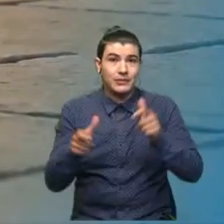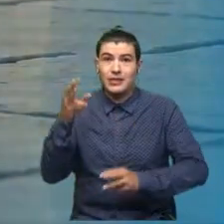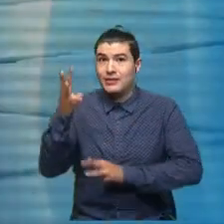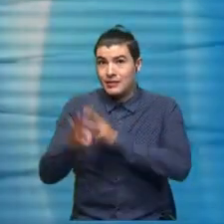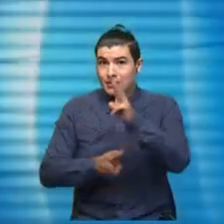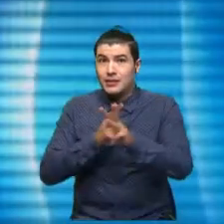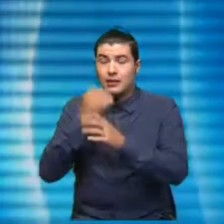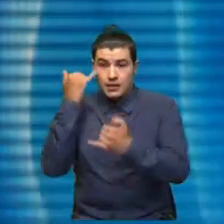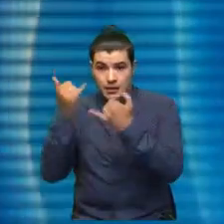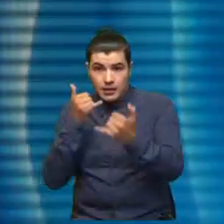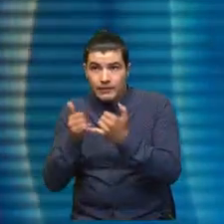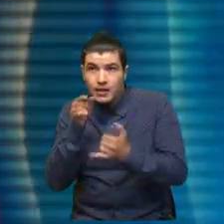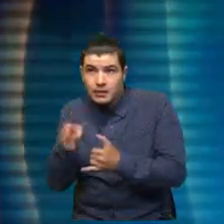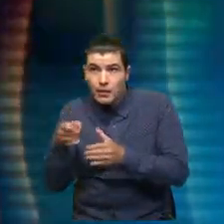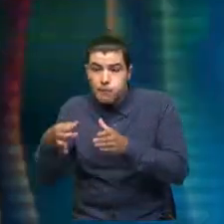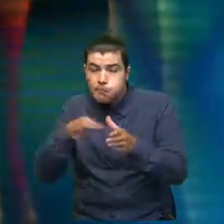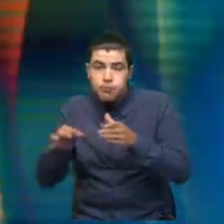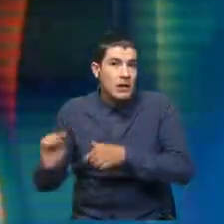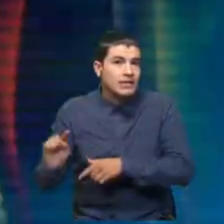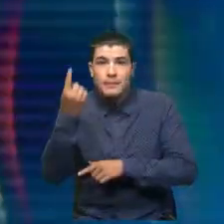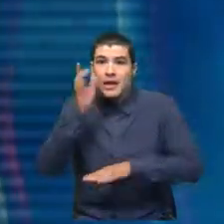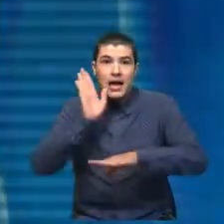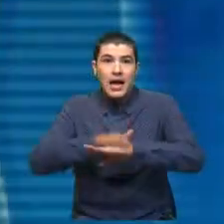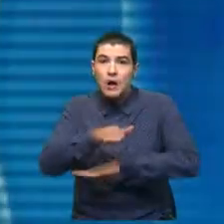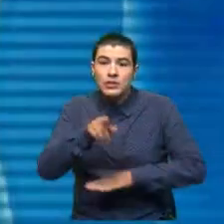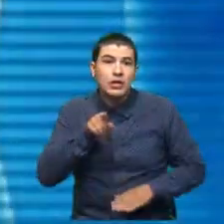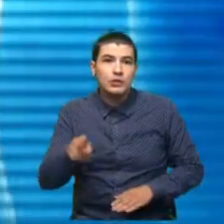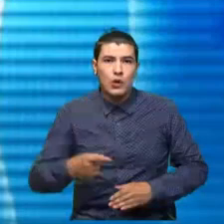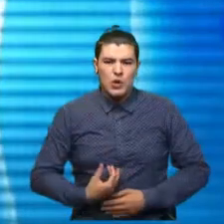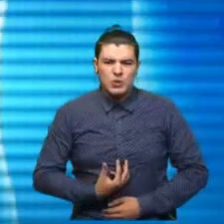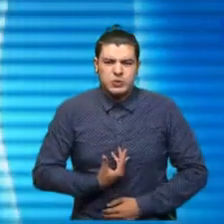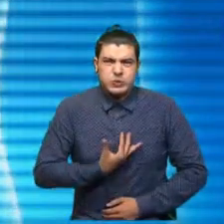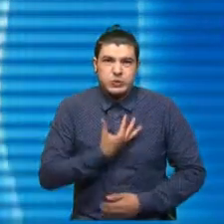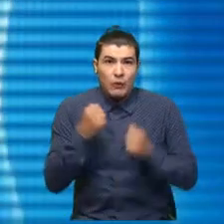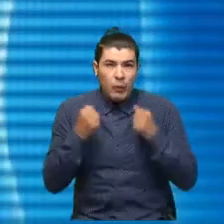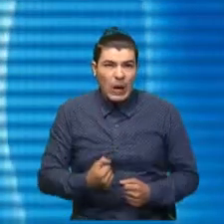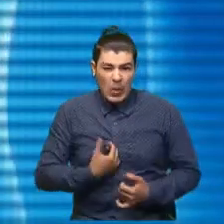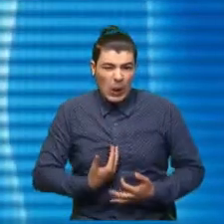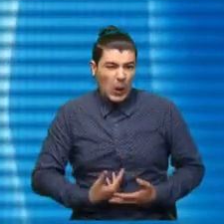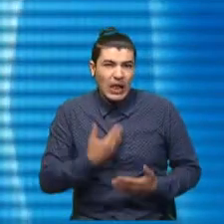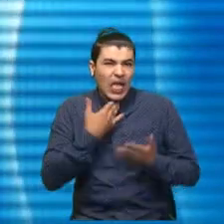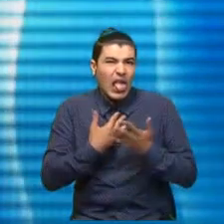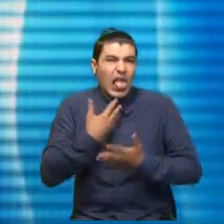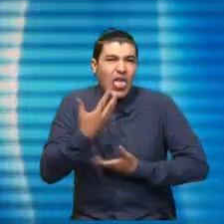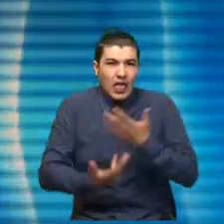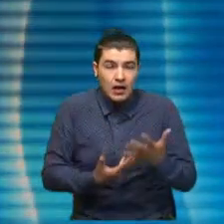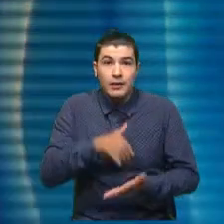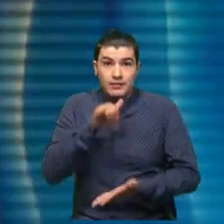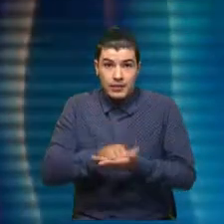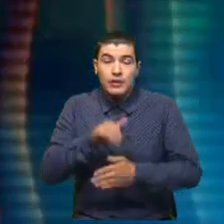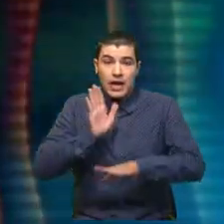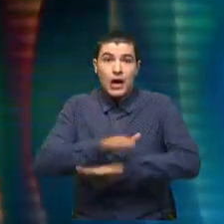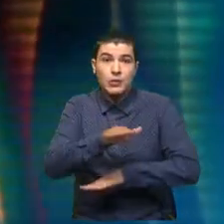sido identificada como la principal causa de gastritis y úlceras pépticas y como factor de riesgo para cáncer gástrico.